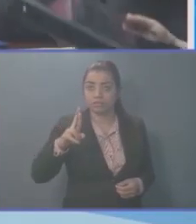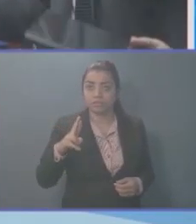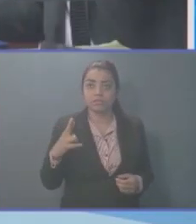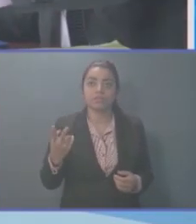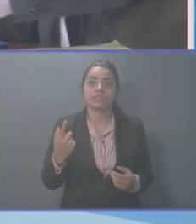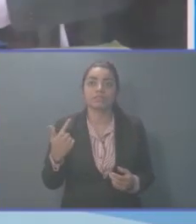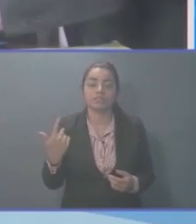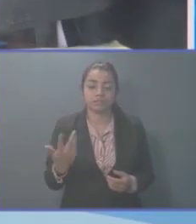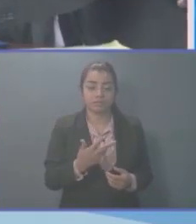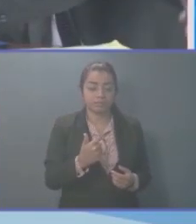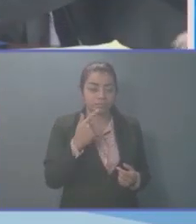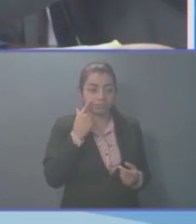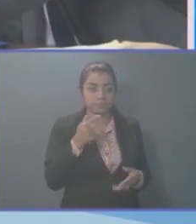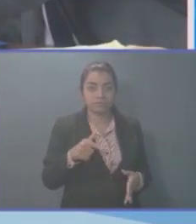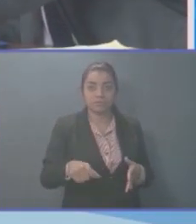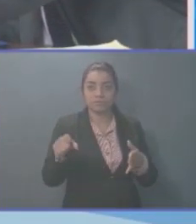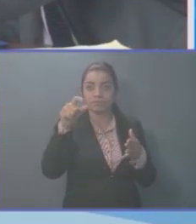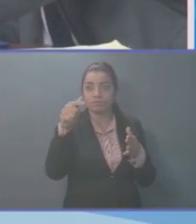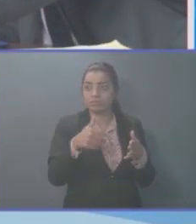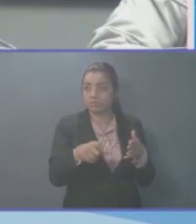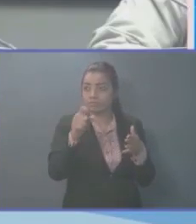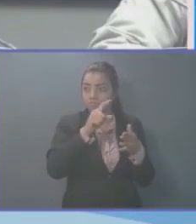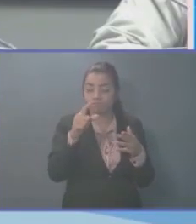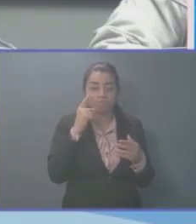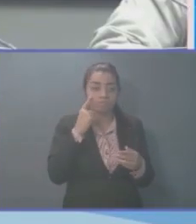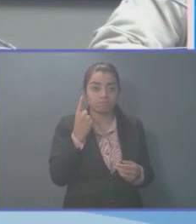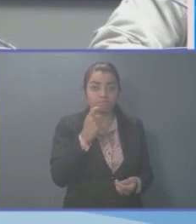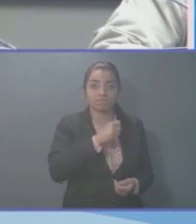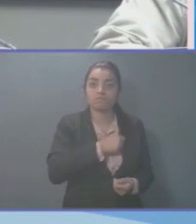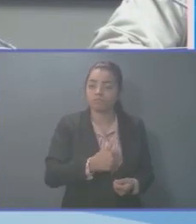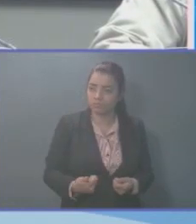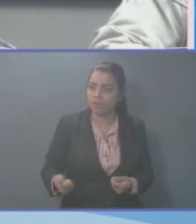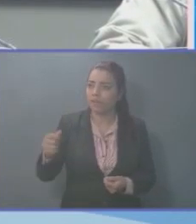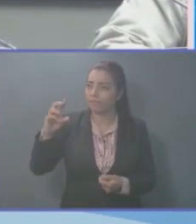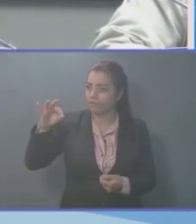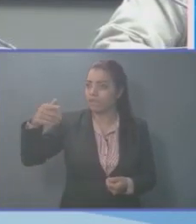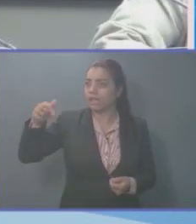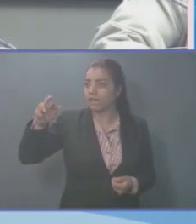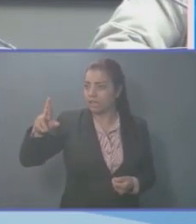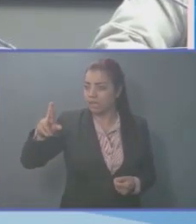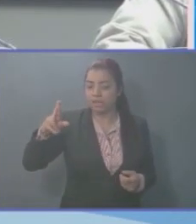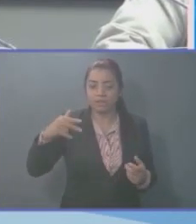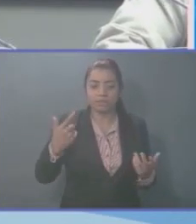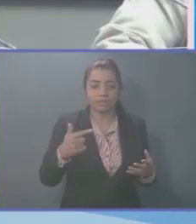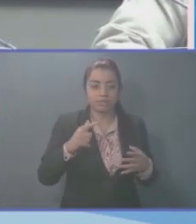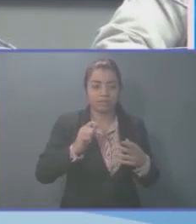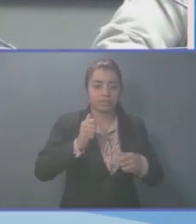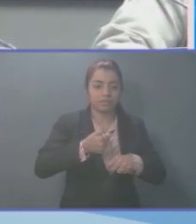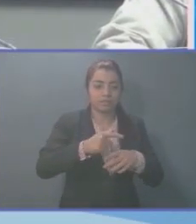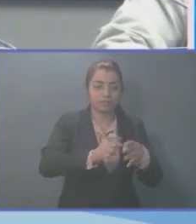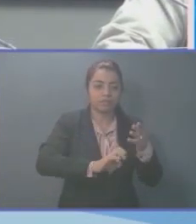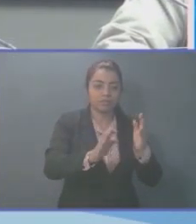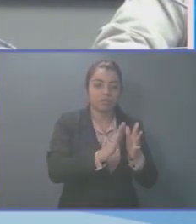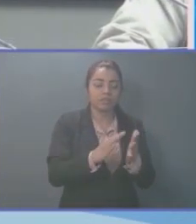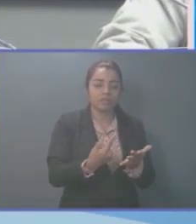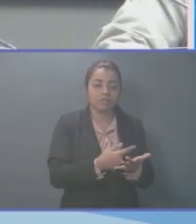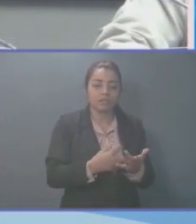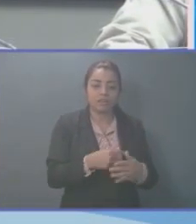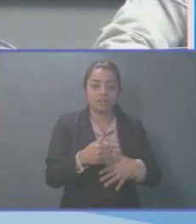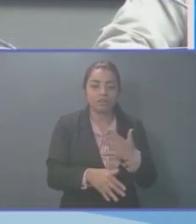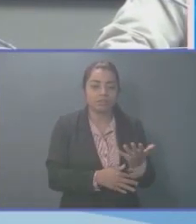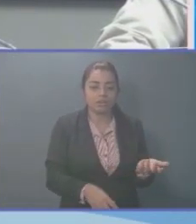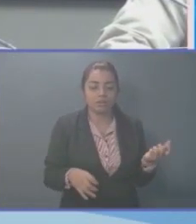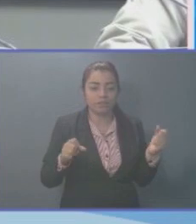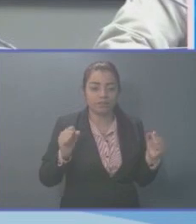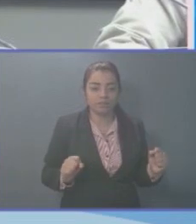al fortalecimiento de las instituciones, y en este caso la Fiscalía es por constitución la obligada a investigar el delito,